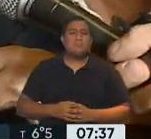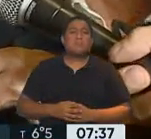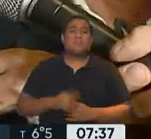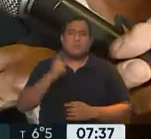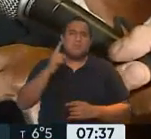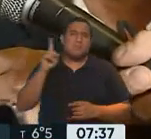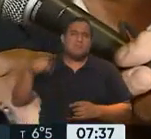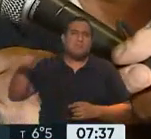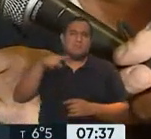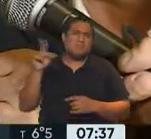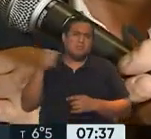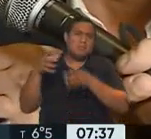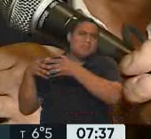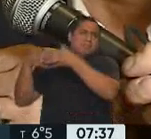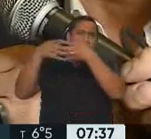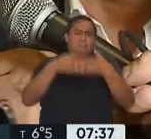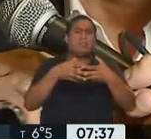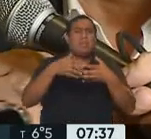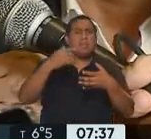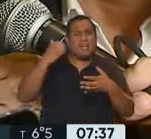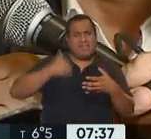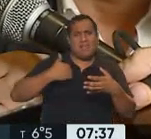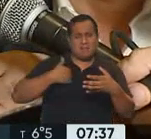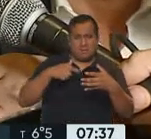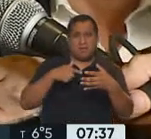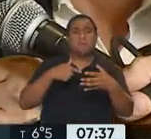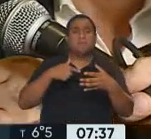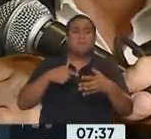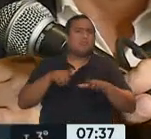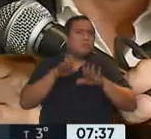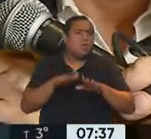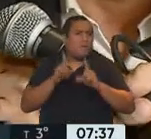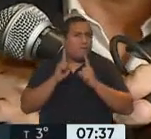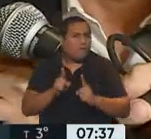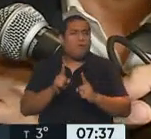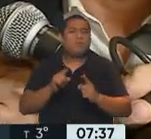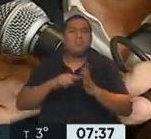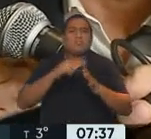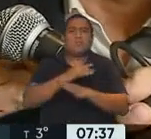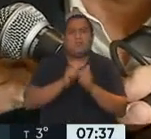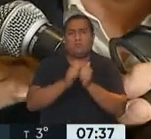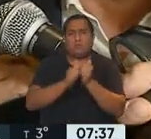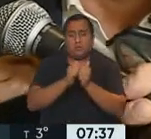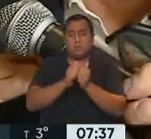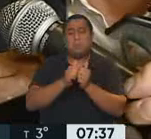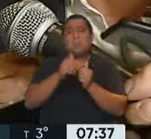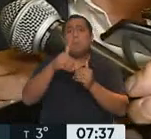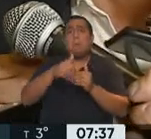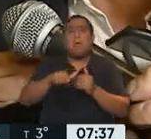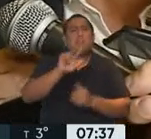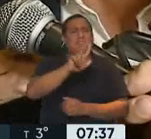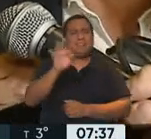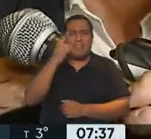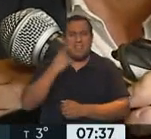permanente fijo de gendarmería en la ciudad de rosario puesto en marcha en todos los próximos 30